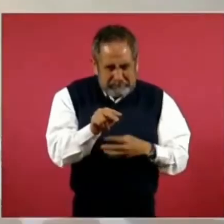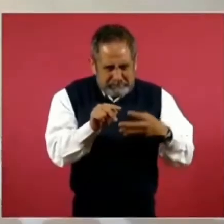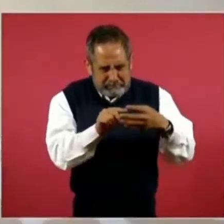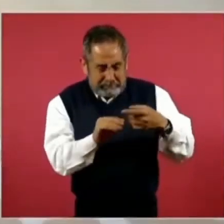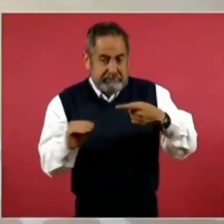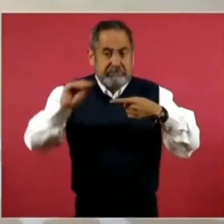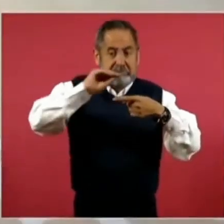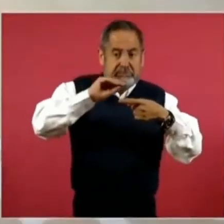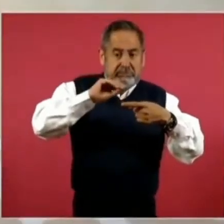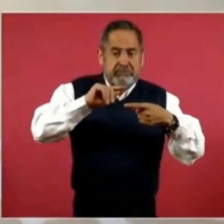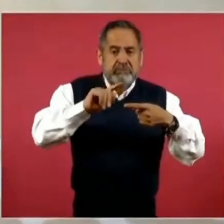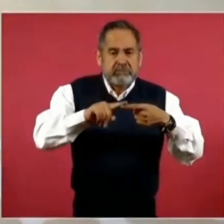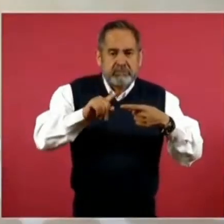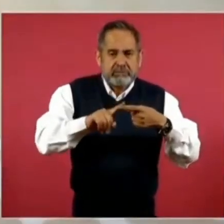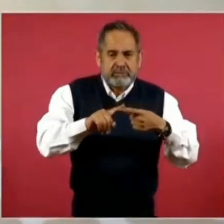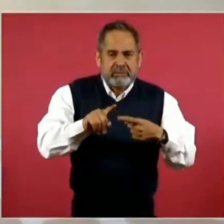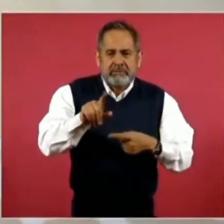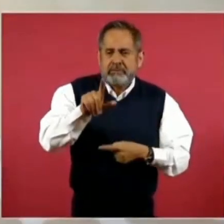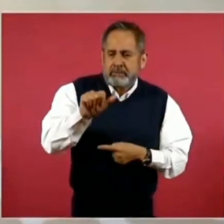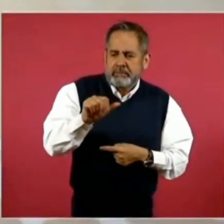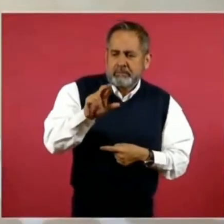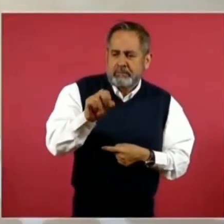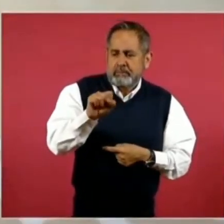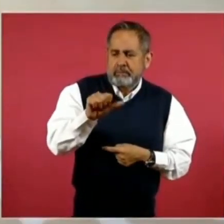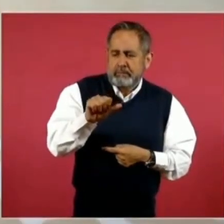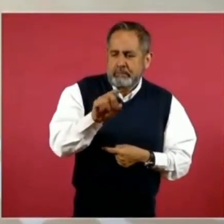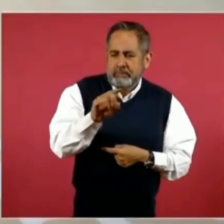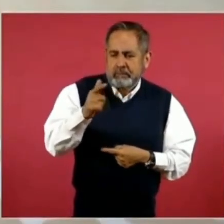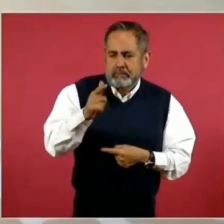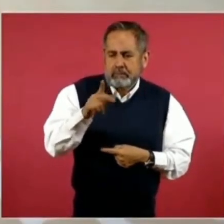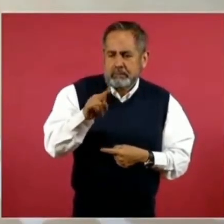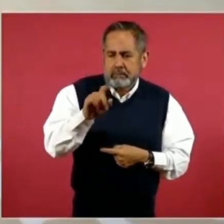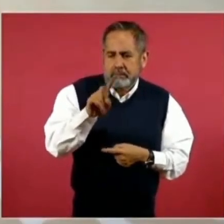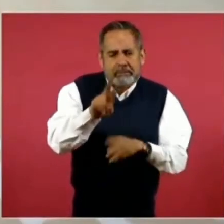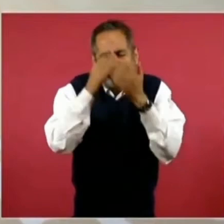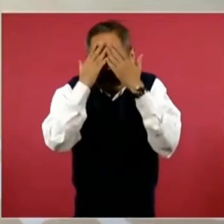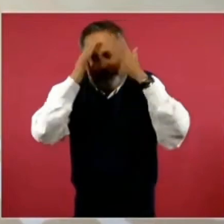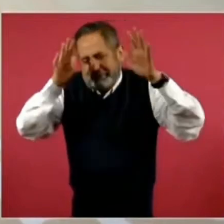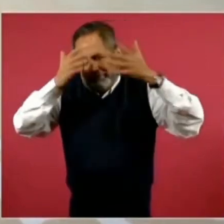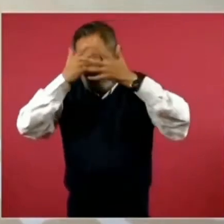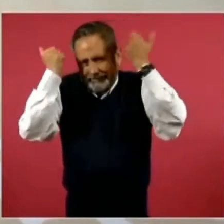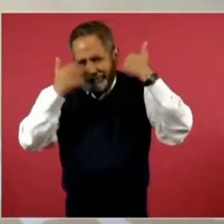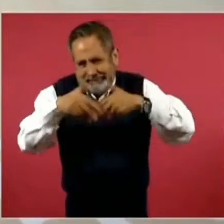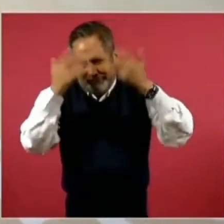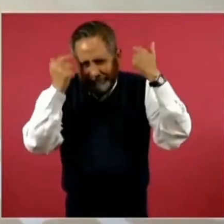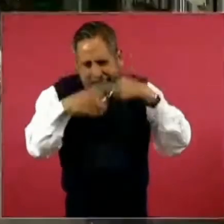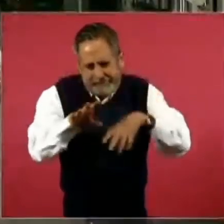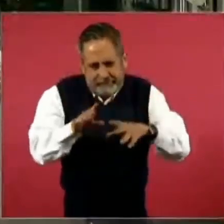colocado La rosa de Guadalupe sí quién sabe este